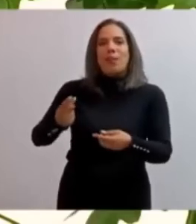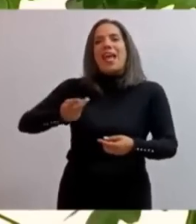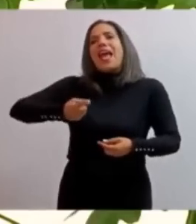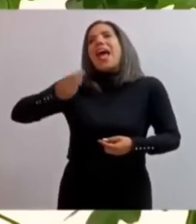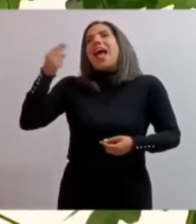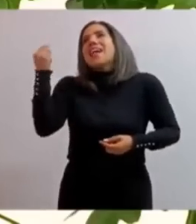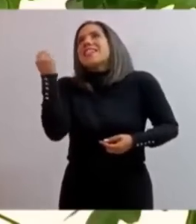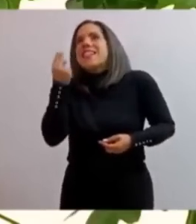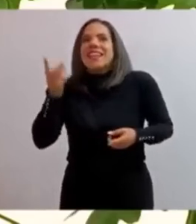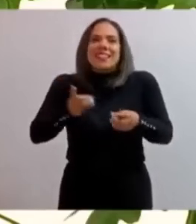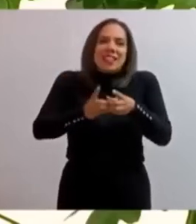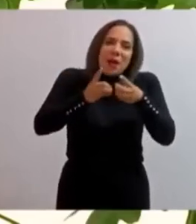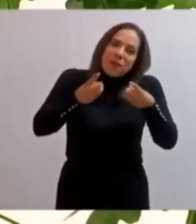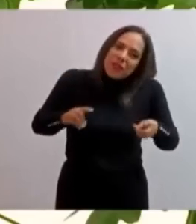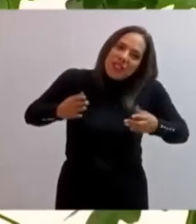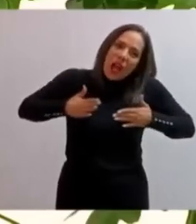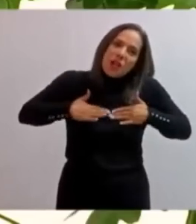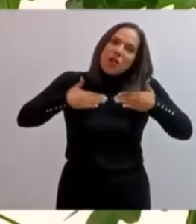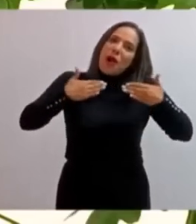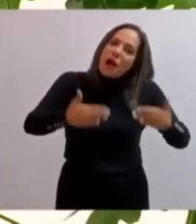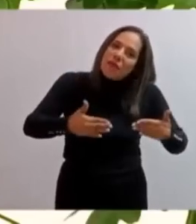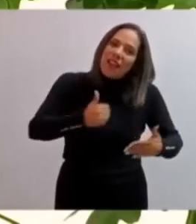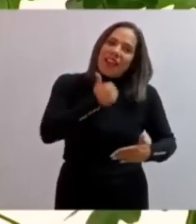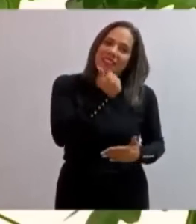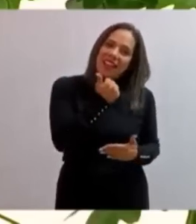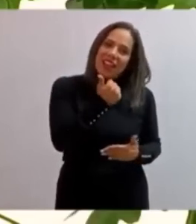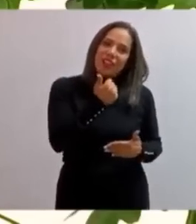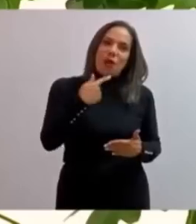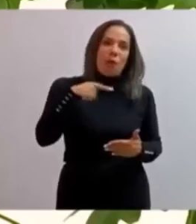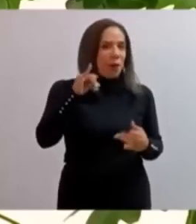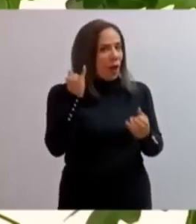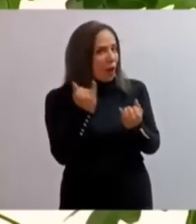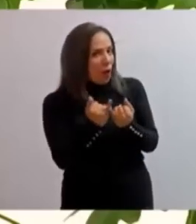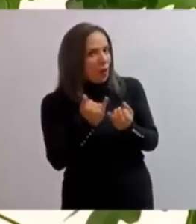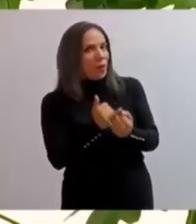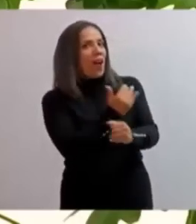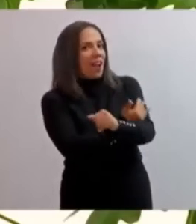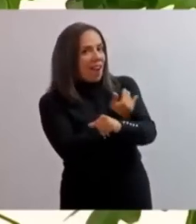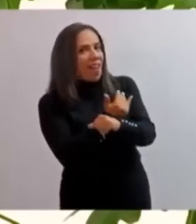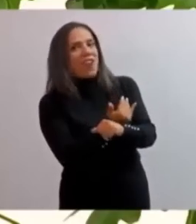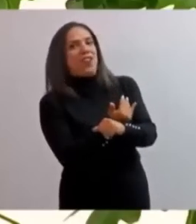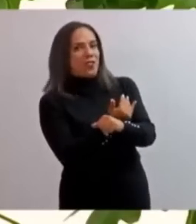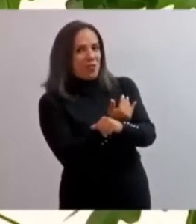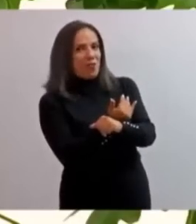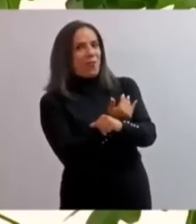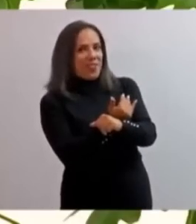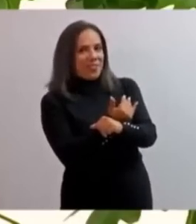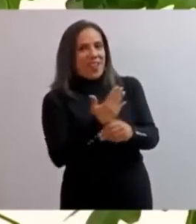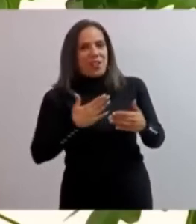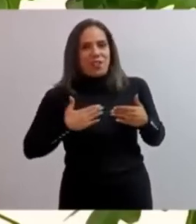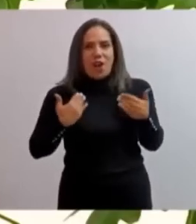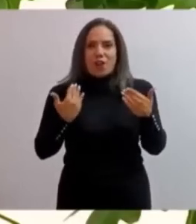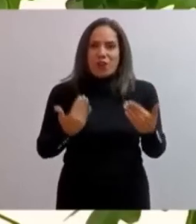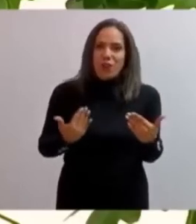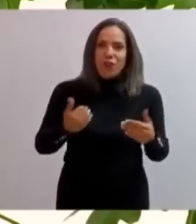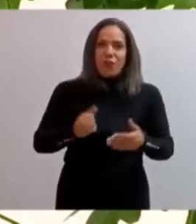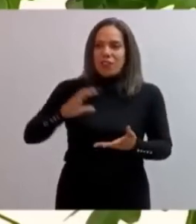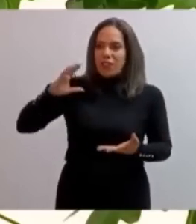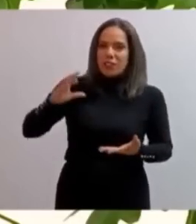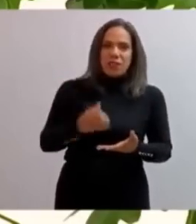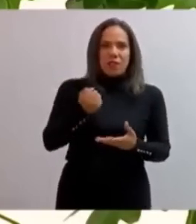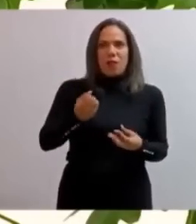pero también a desarrollar confianza en el trabajo de nuestros compañeros maestros que realmente se han